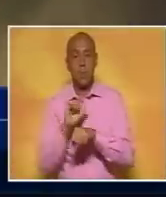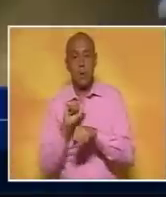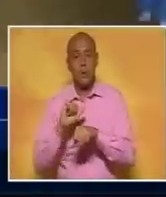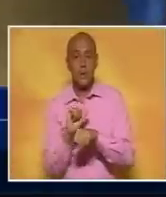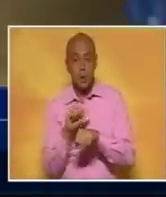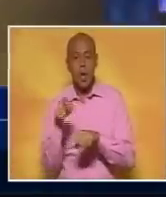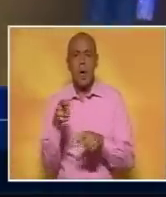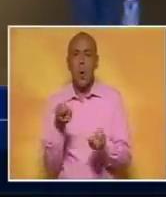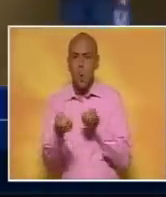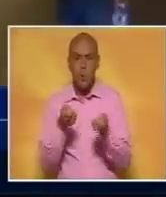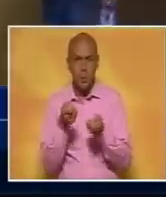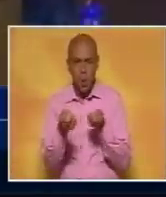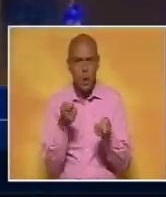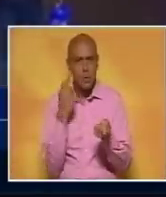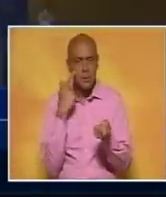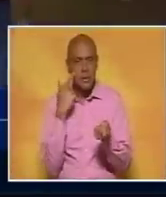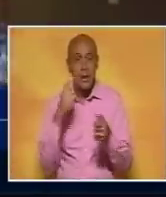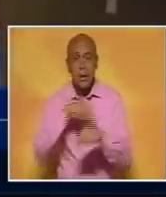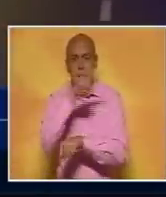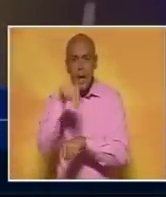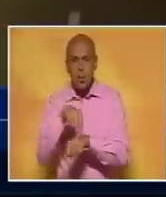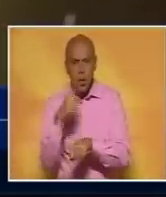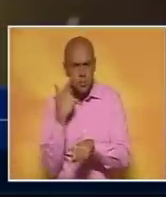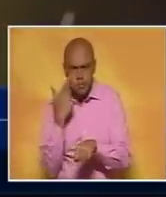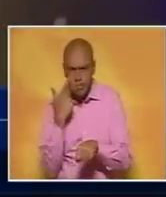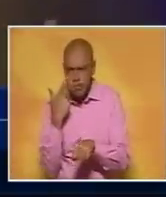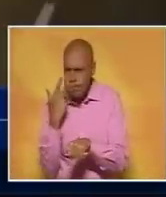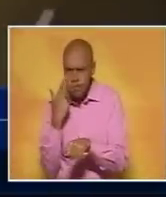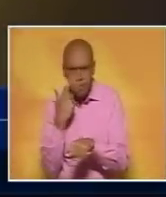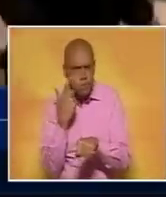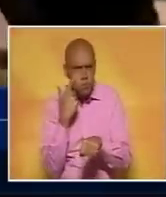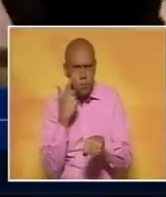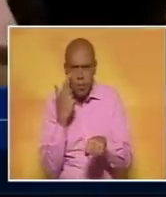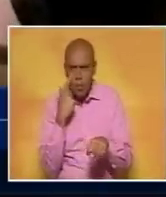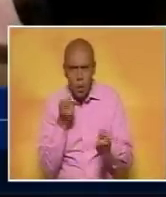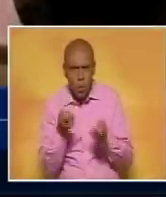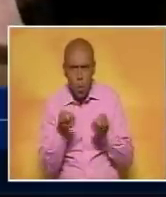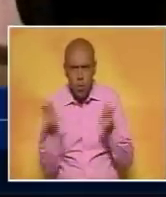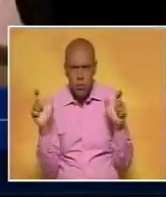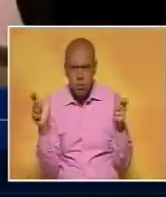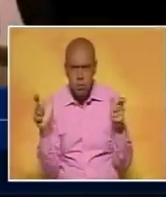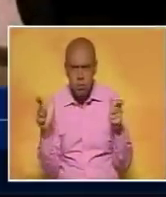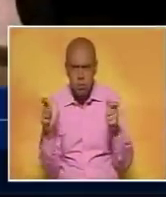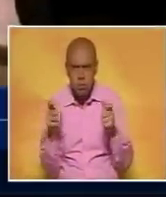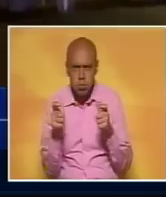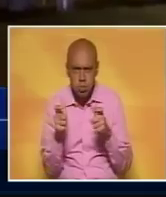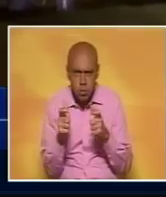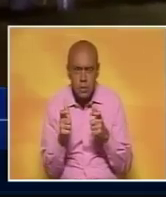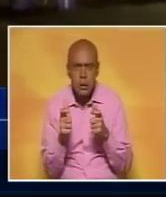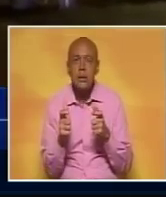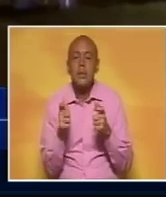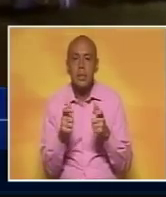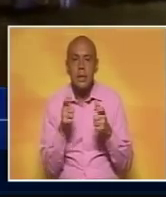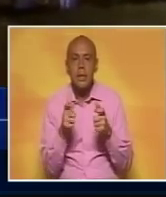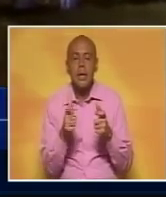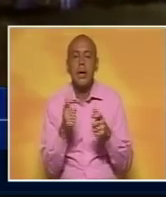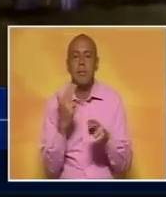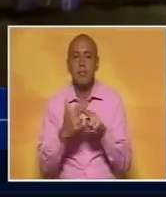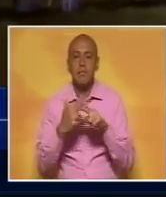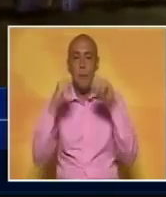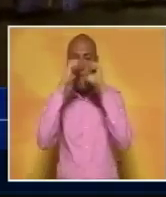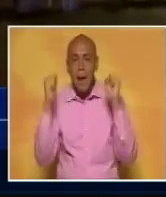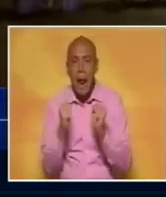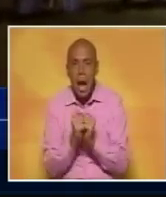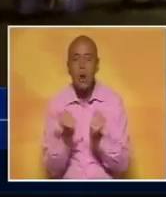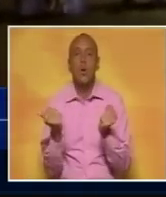controles y operativos a nivel nacional con el fin de evitar que estas manifestaciones generen índices y actos de violencia. En algunos